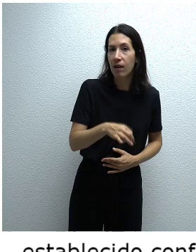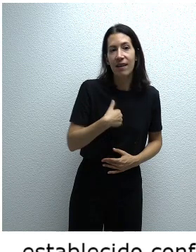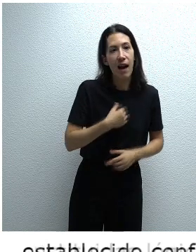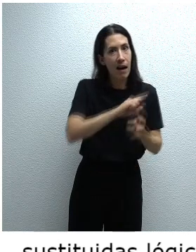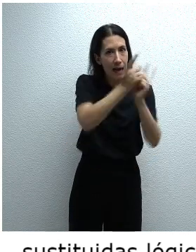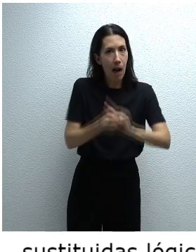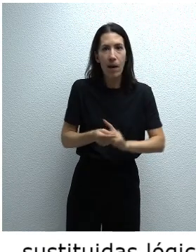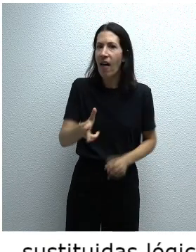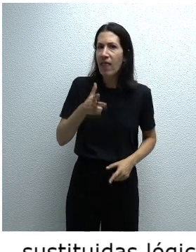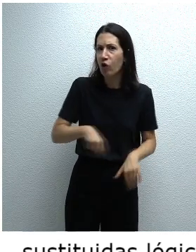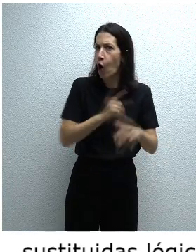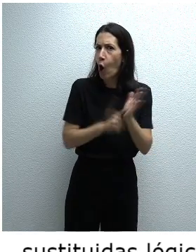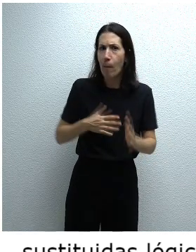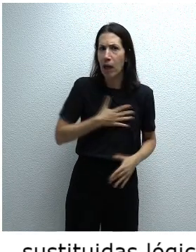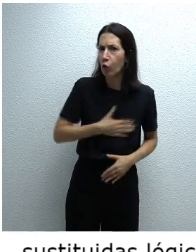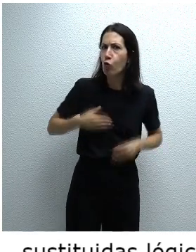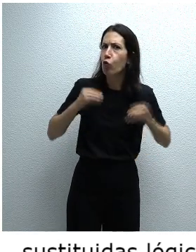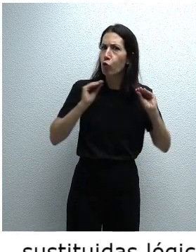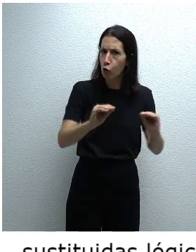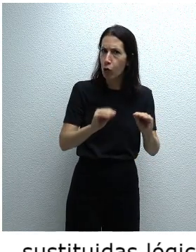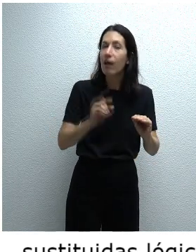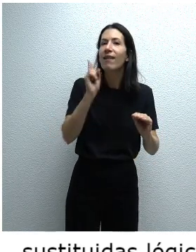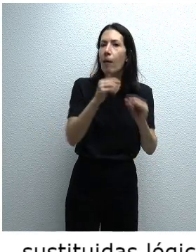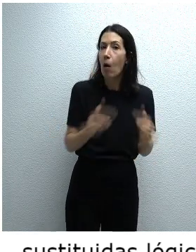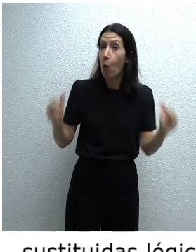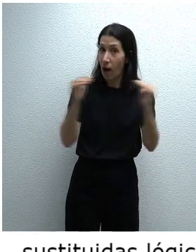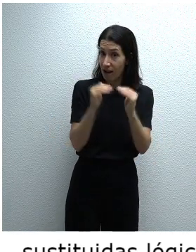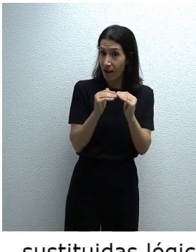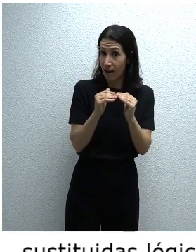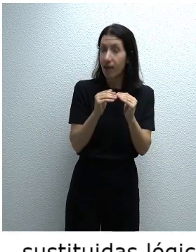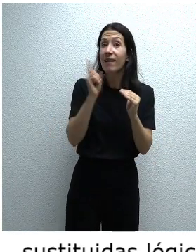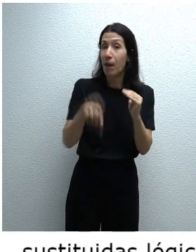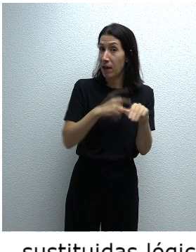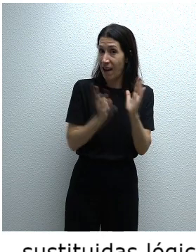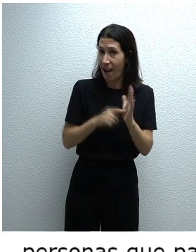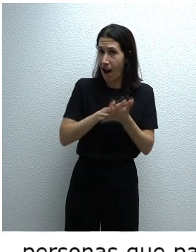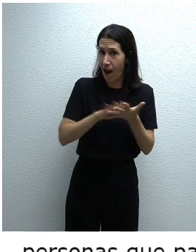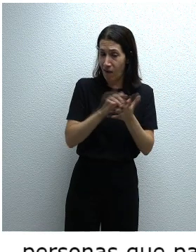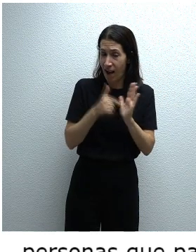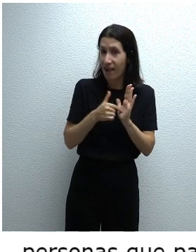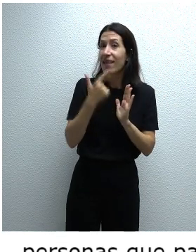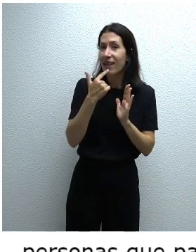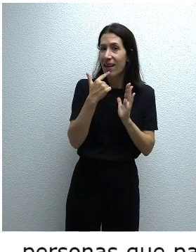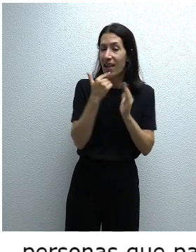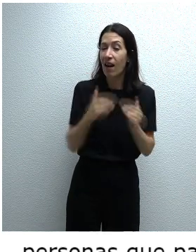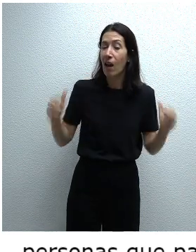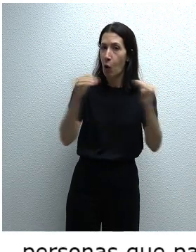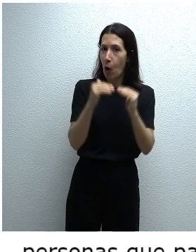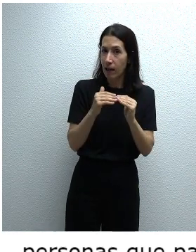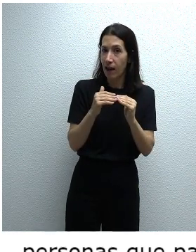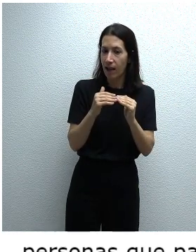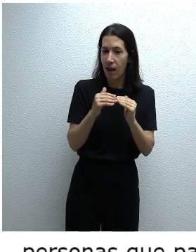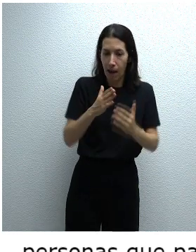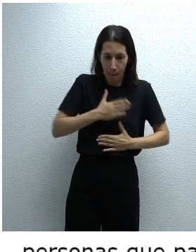de una plenitud de derechos y, entre otros, esa igualdad que preconiza la ley en la aplicación y ejercicio de la